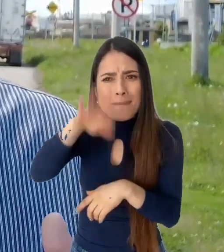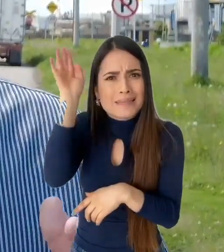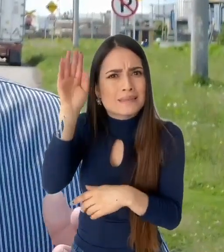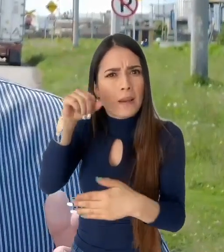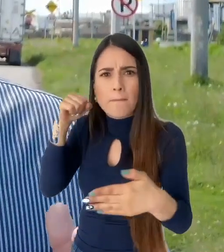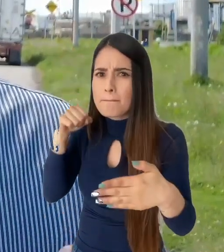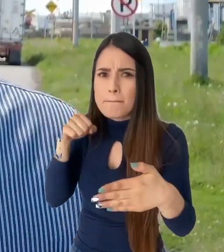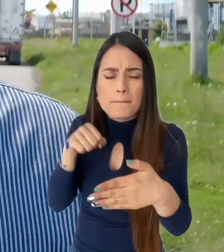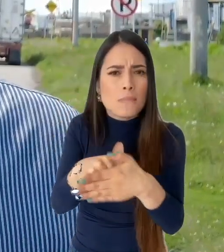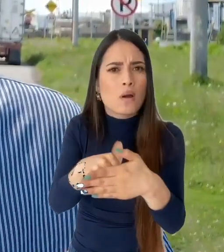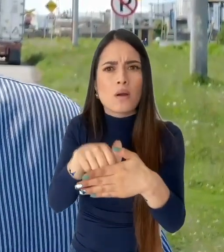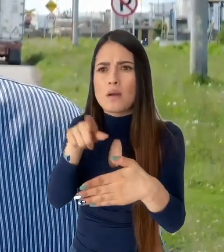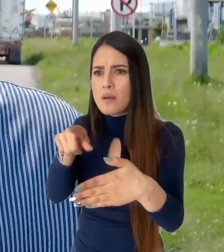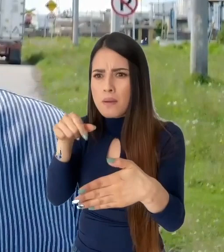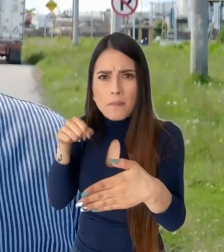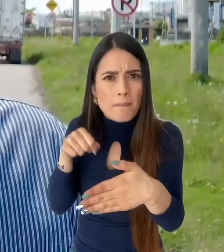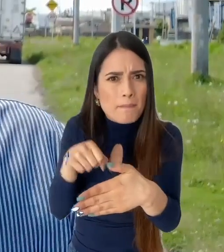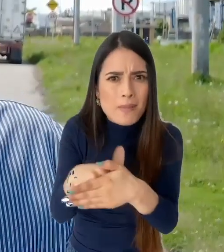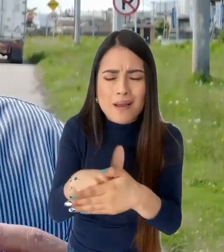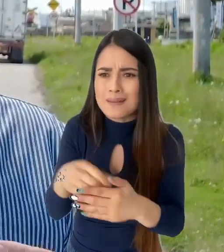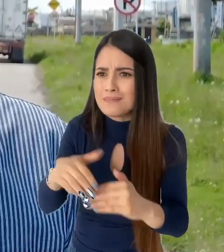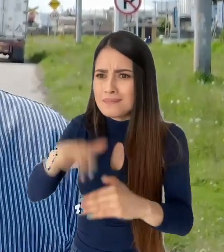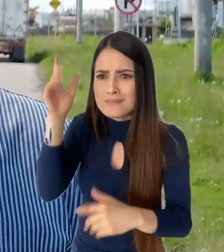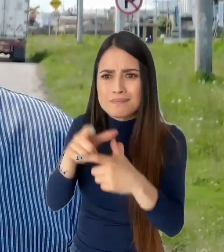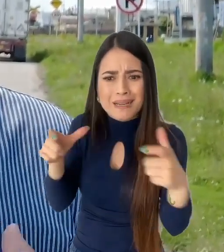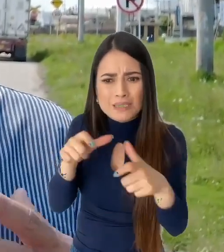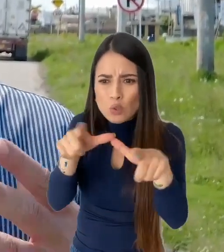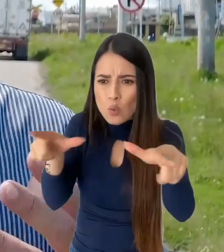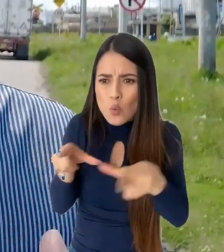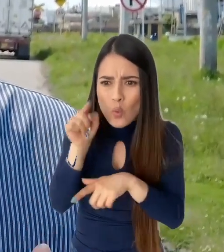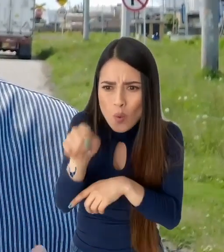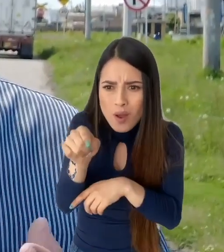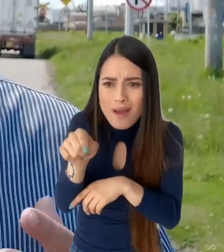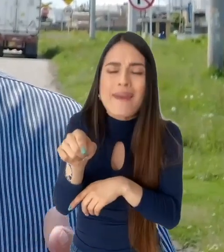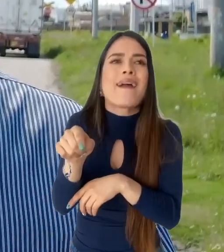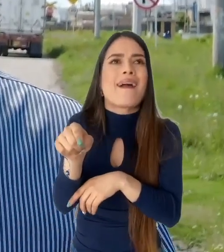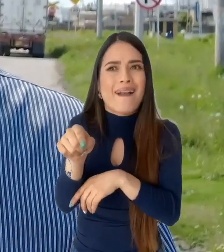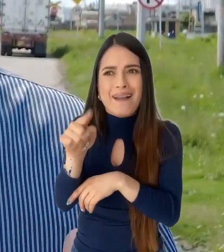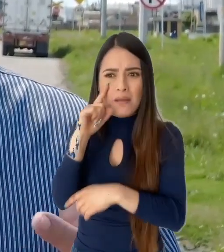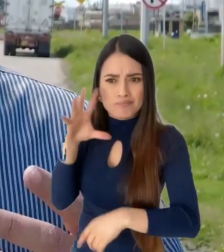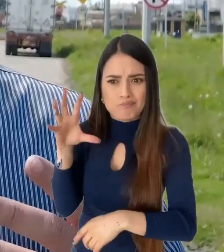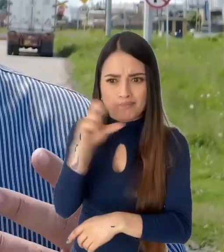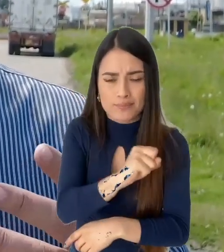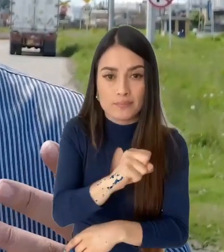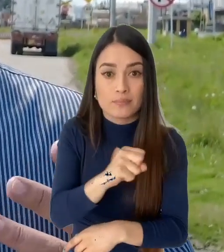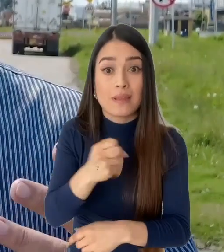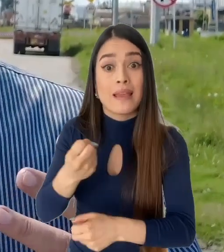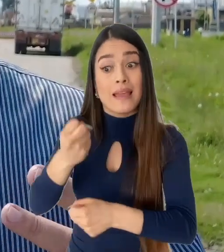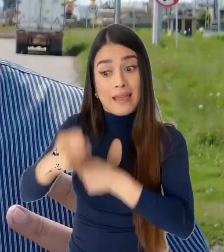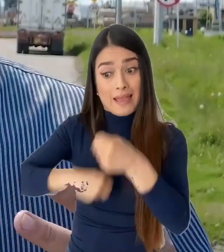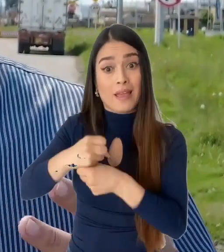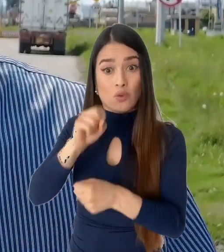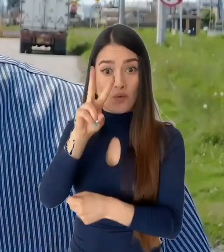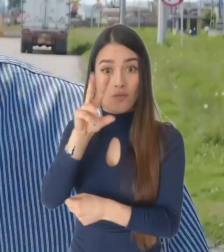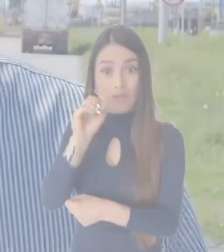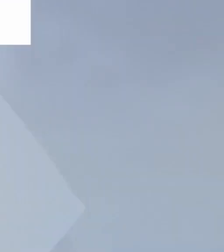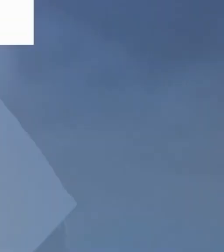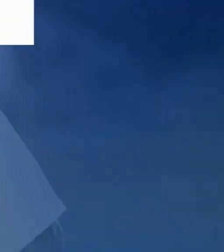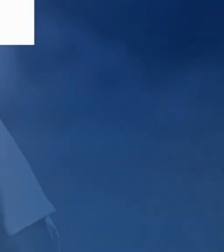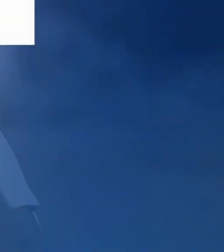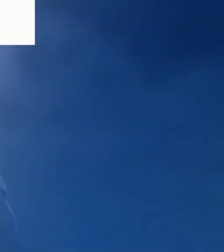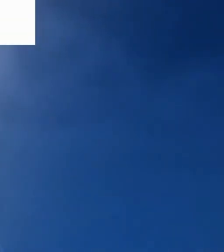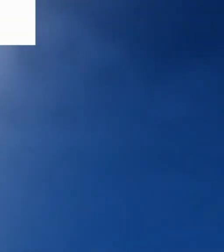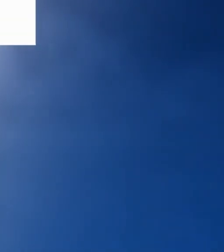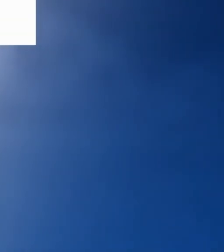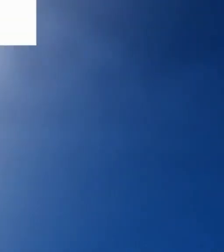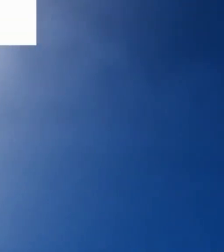es la identificación de aquellos sitios donde con mayor reincidencia en carreteras se presentan siniestroviales